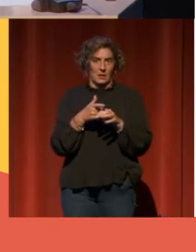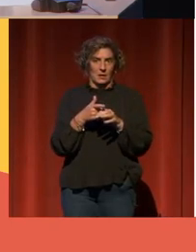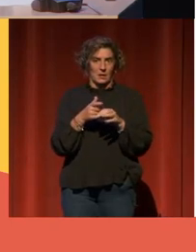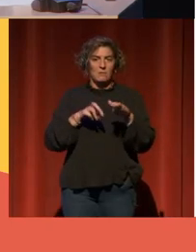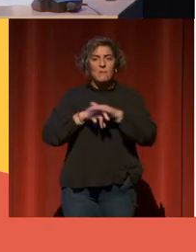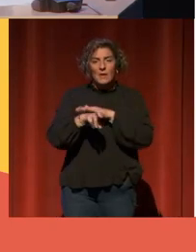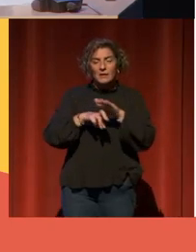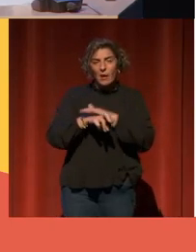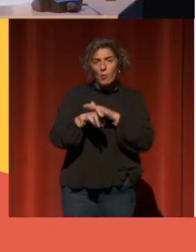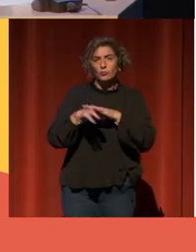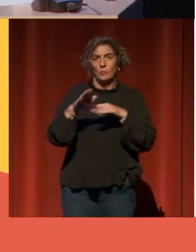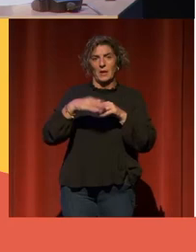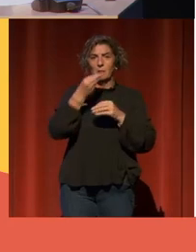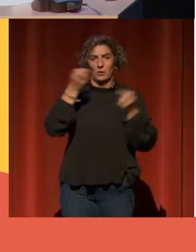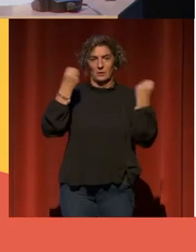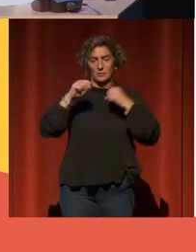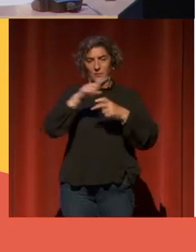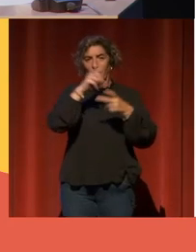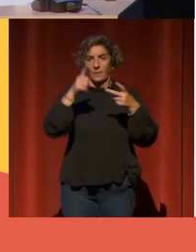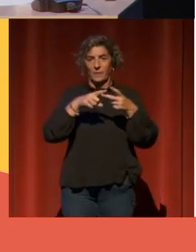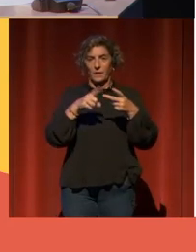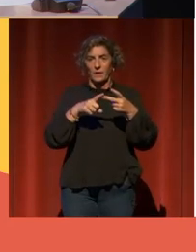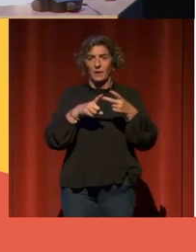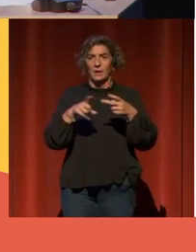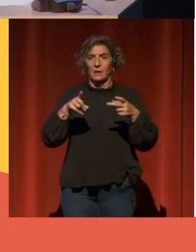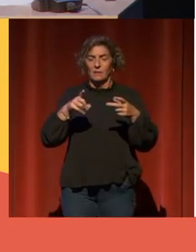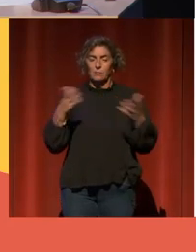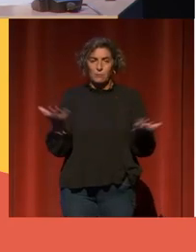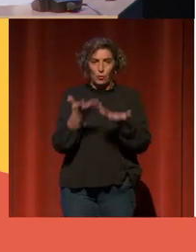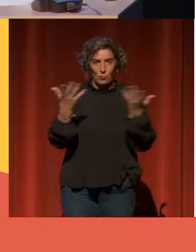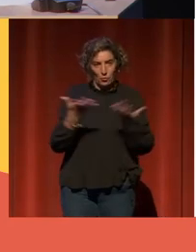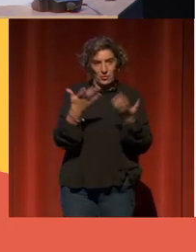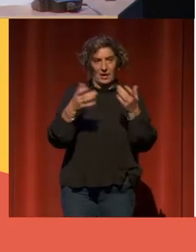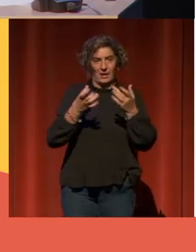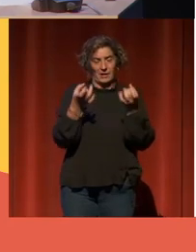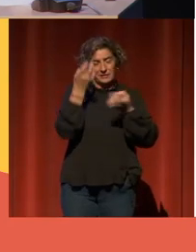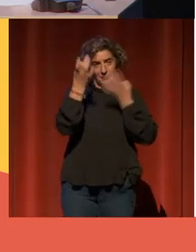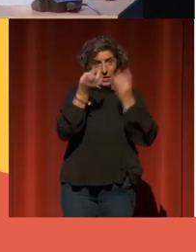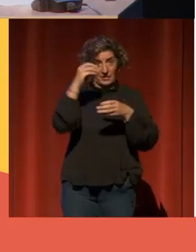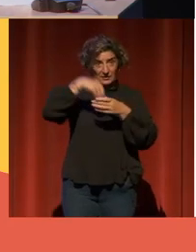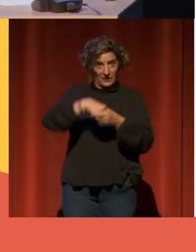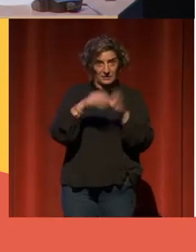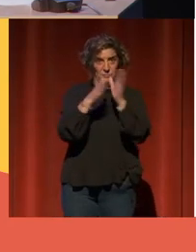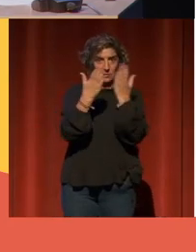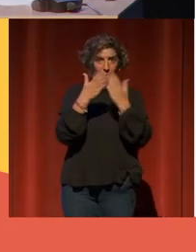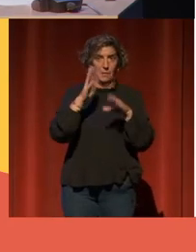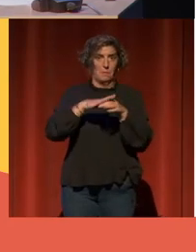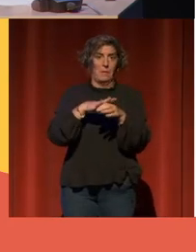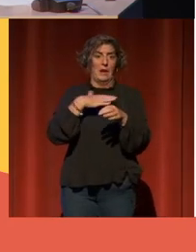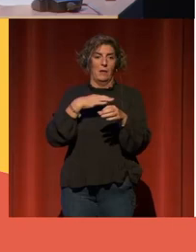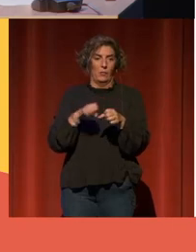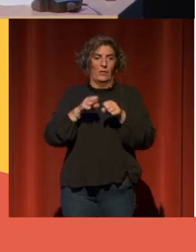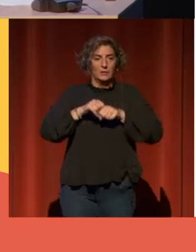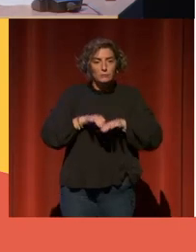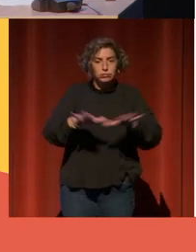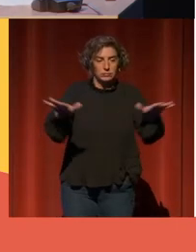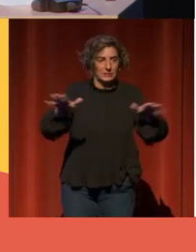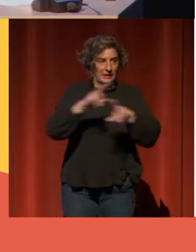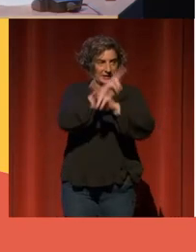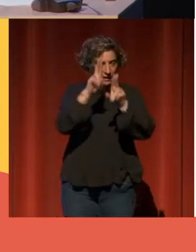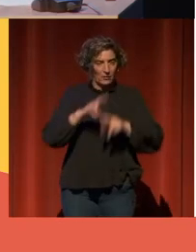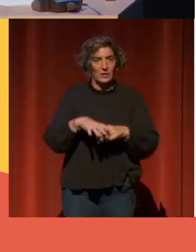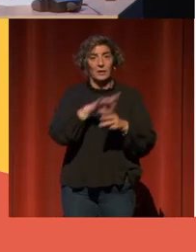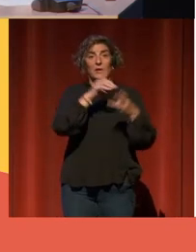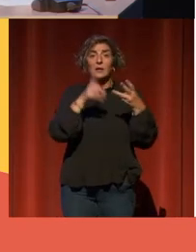prácticas promocionar las actividades desarrolladas en las bibliotecas para que puedan tener un impacto a nivel internacional y